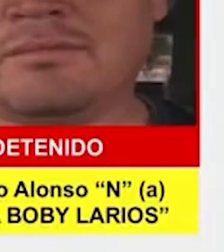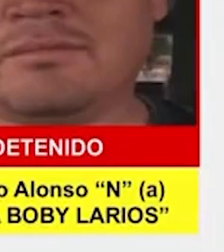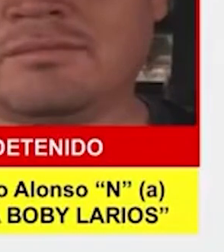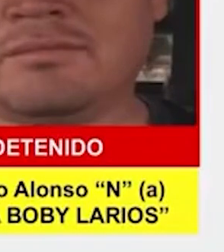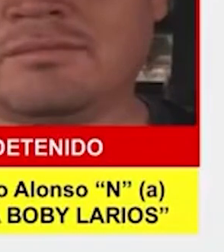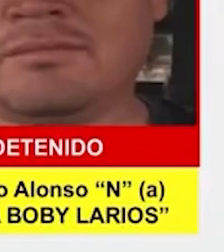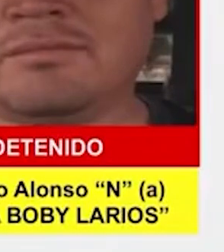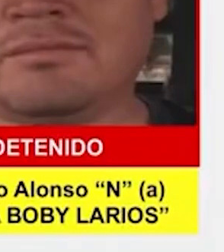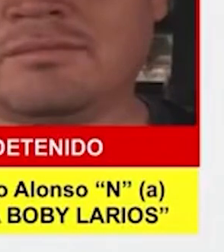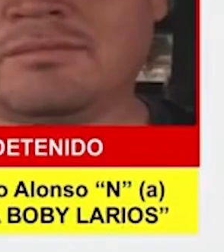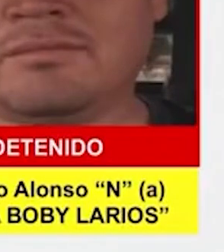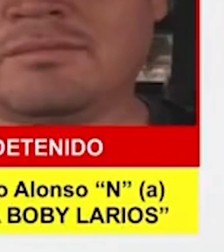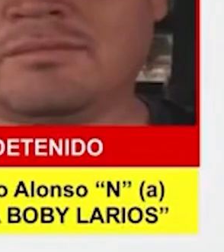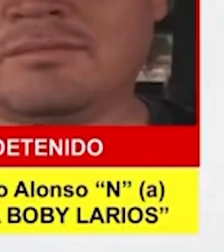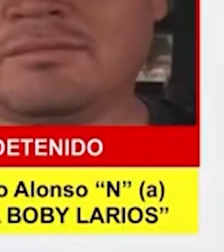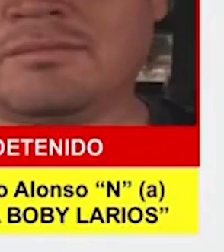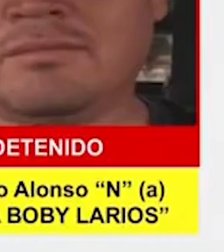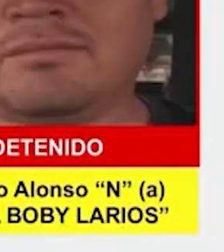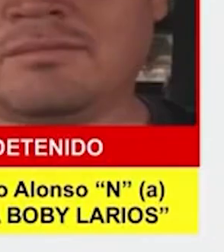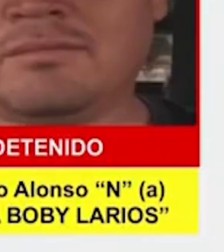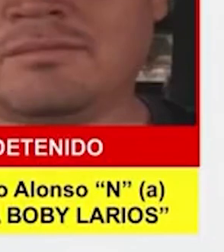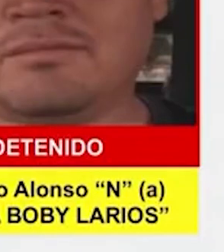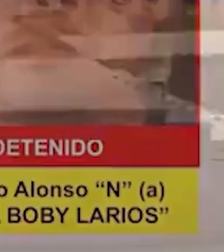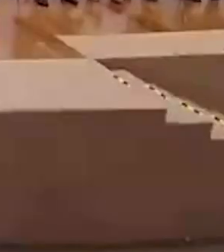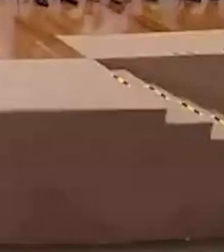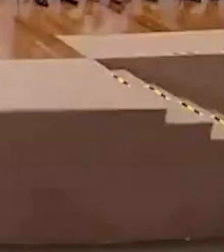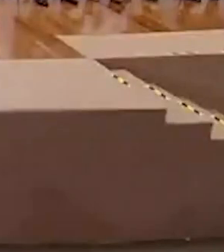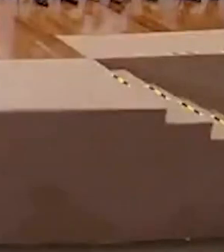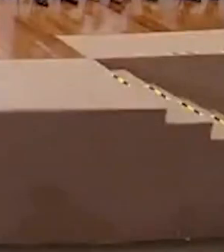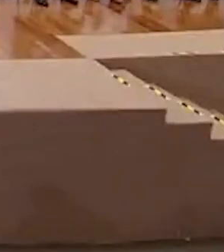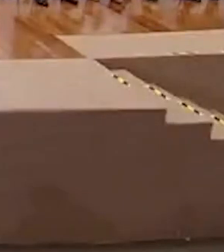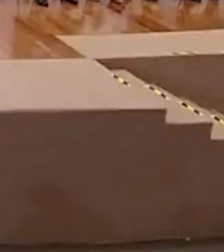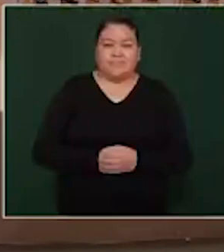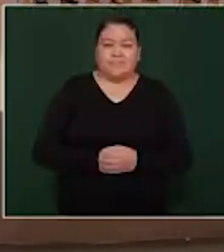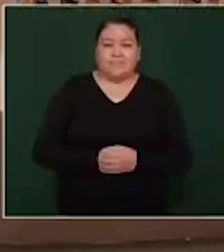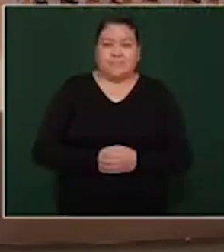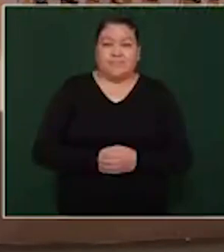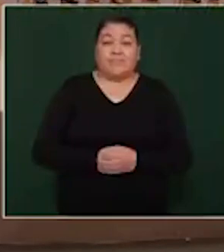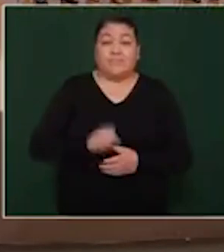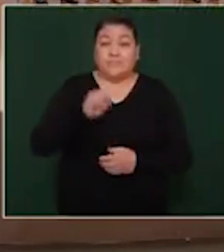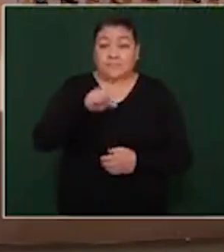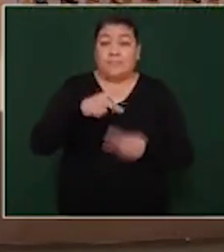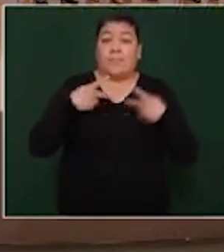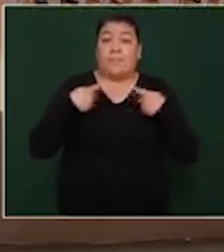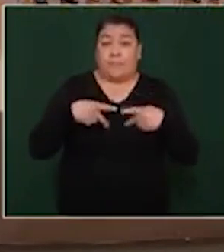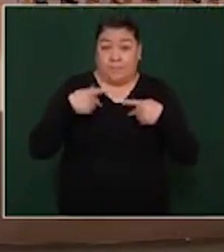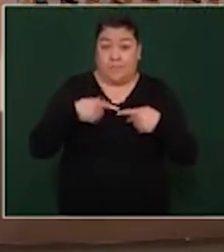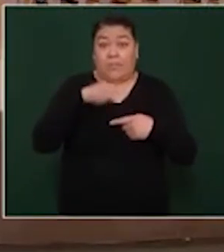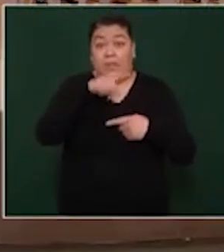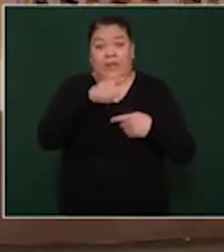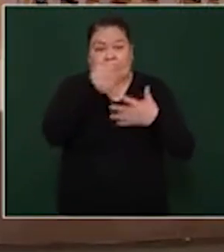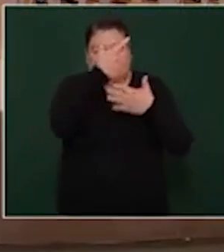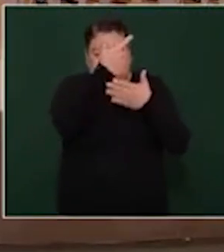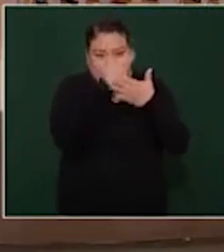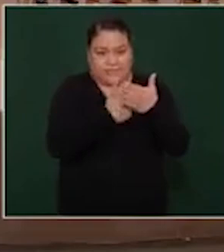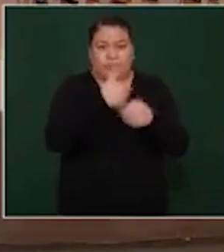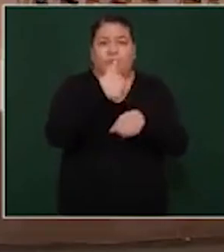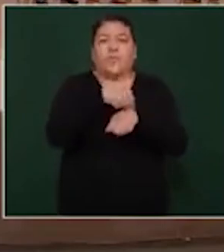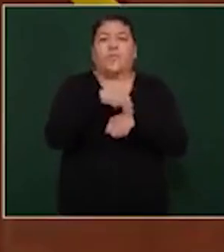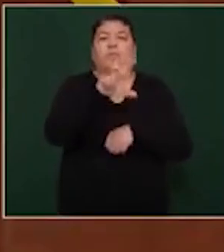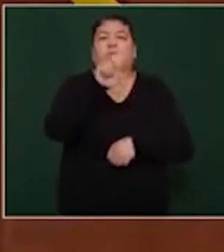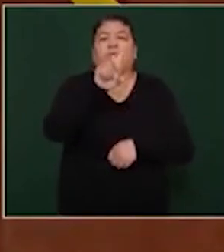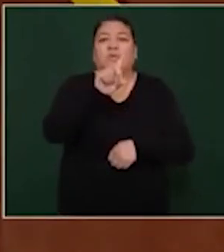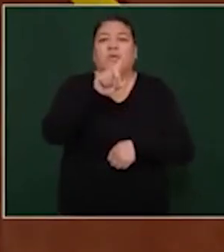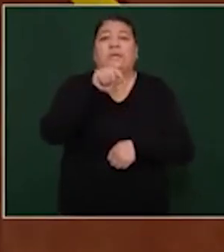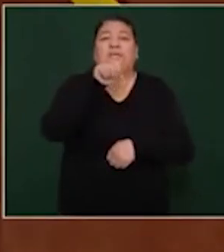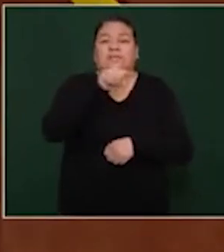familias Lanford, Miller y Levarón. Esta persona es la número 30 de las personas vinculadas al